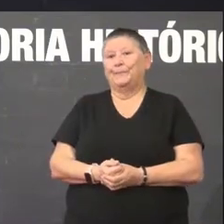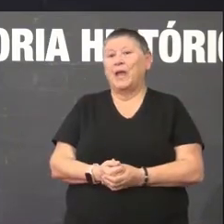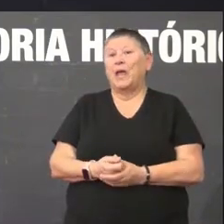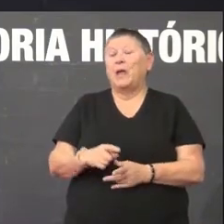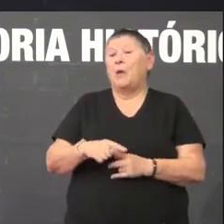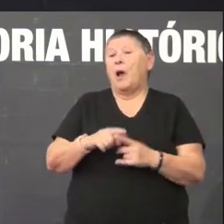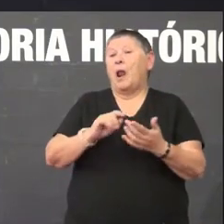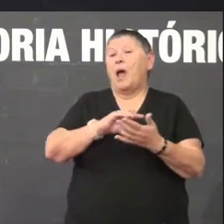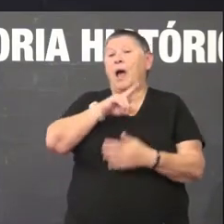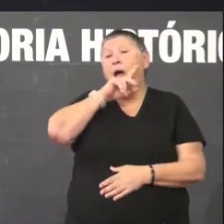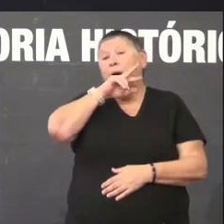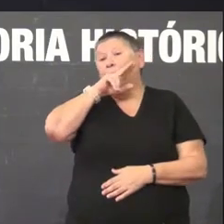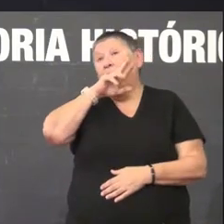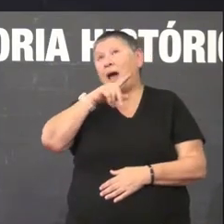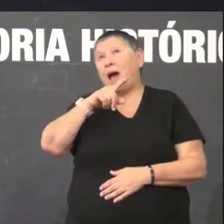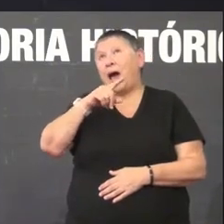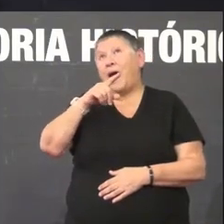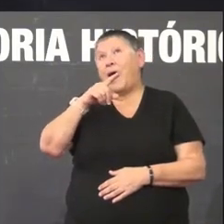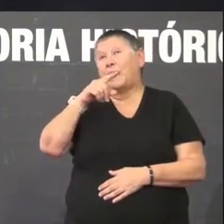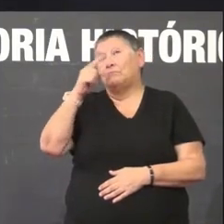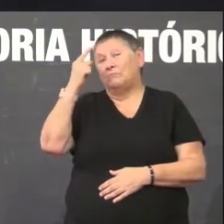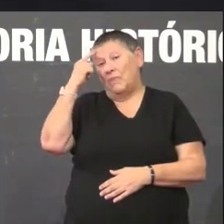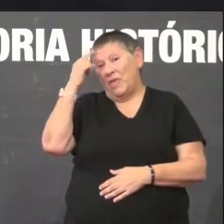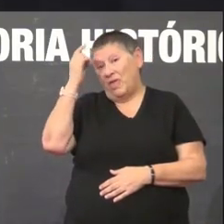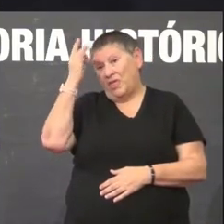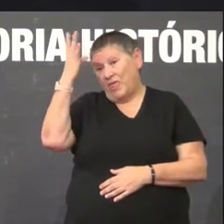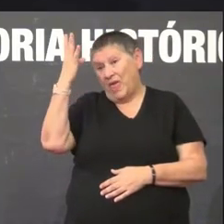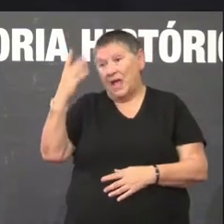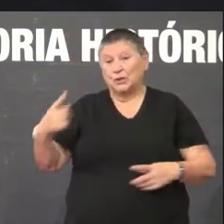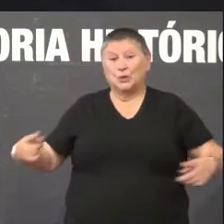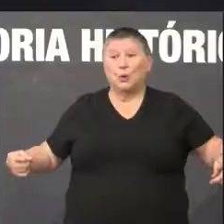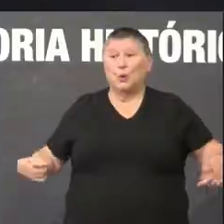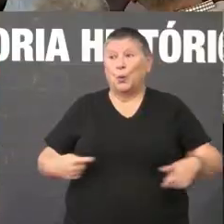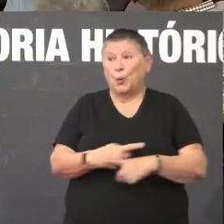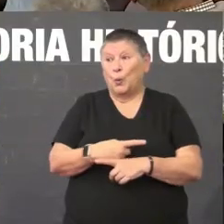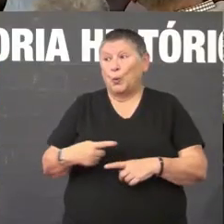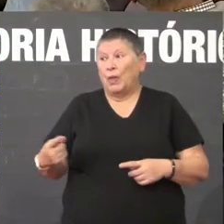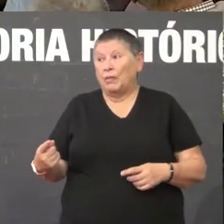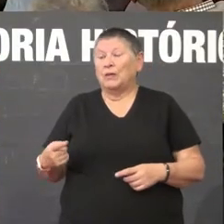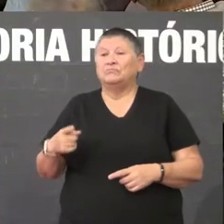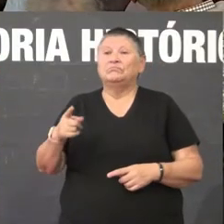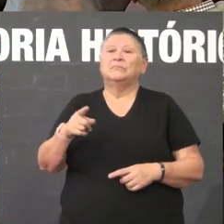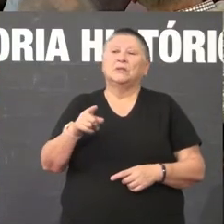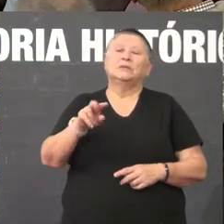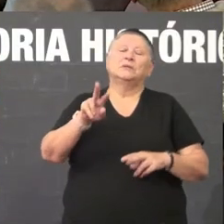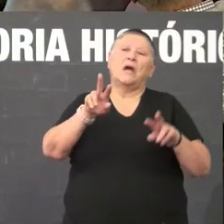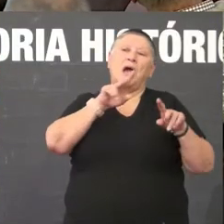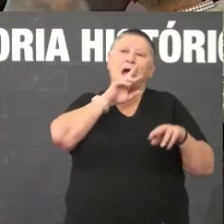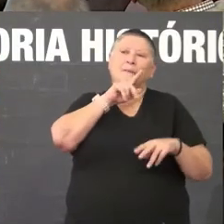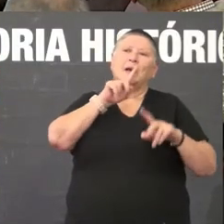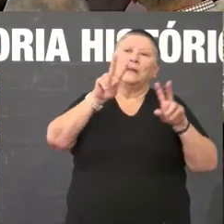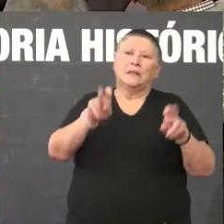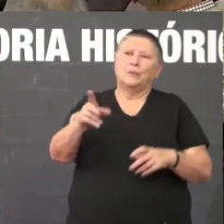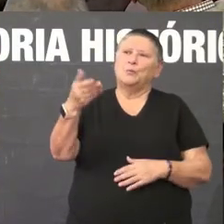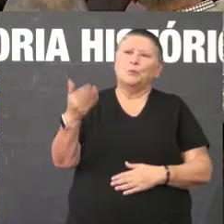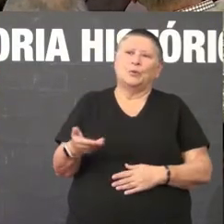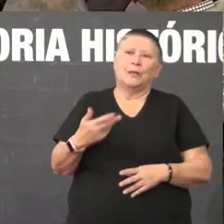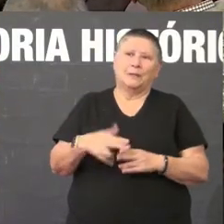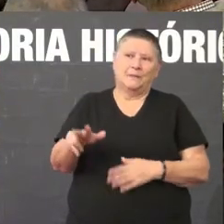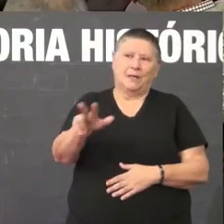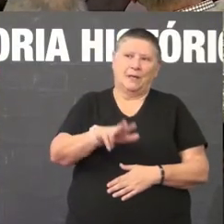ideas furtadas é falar efectivamente dun tema importantísimo. Para o nacionalismo